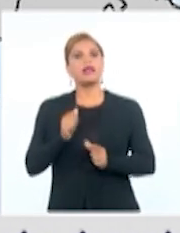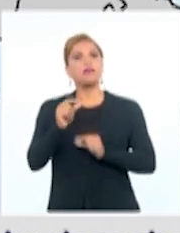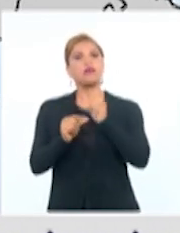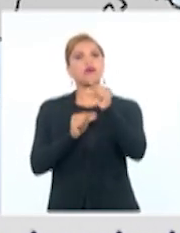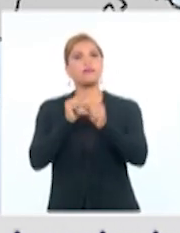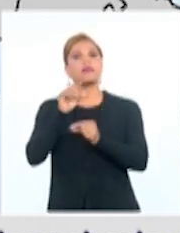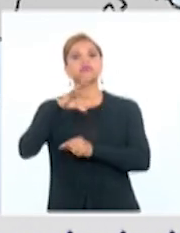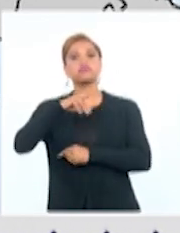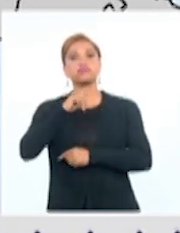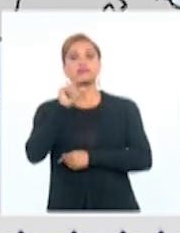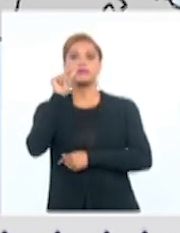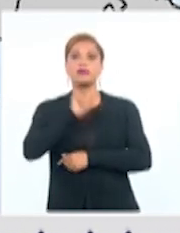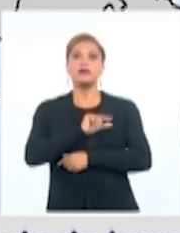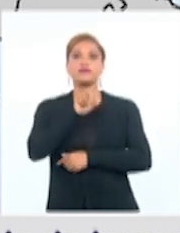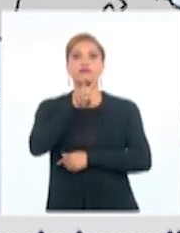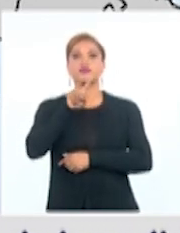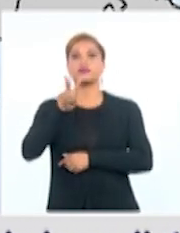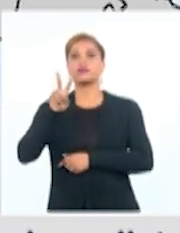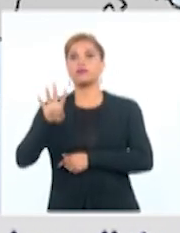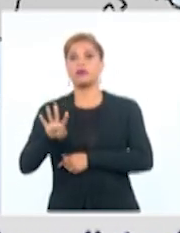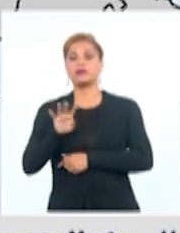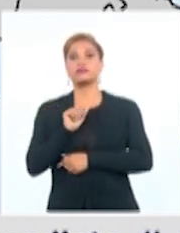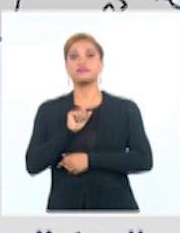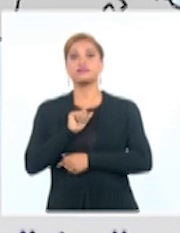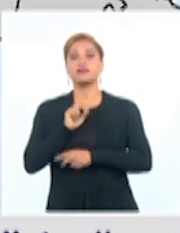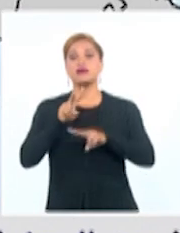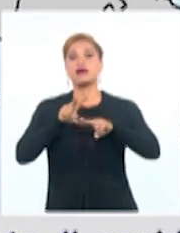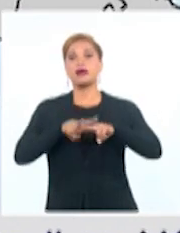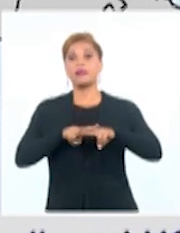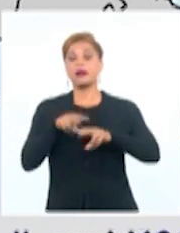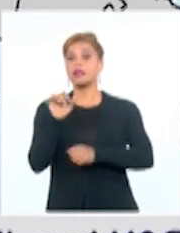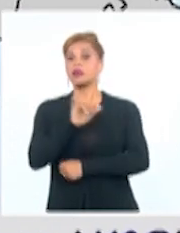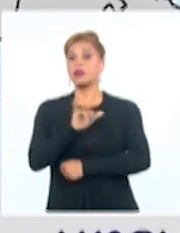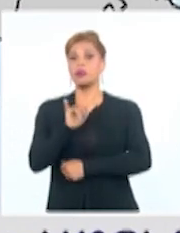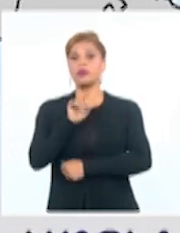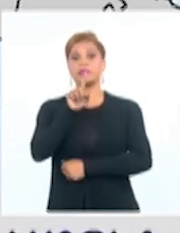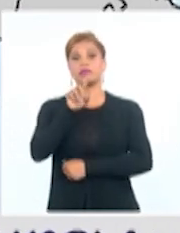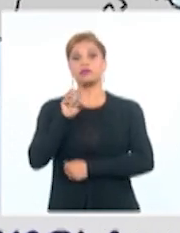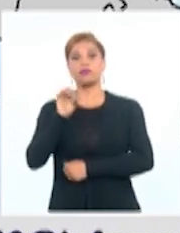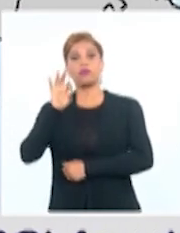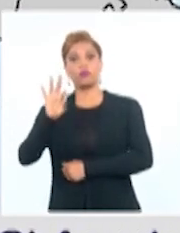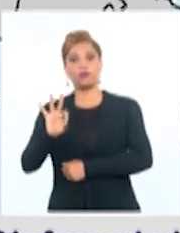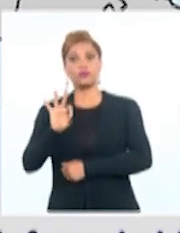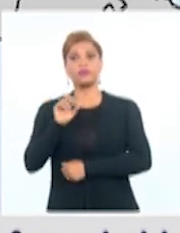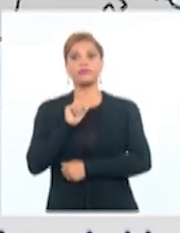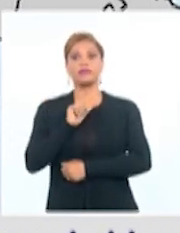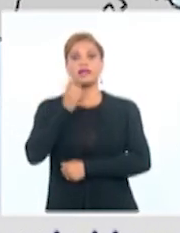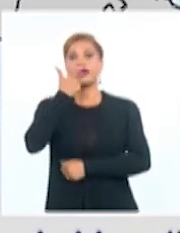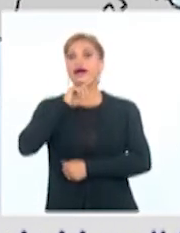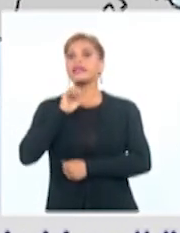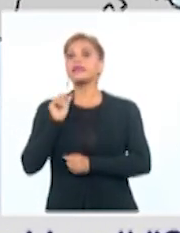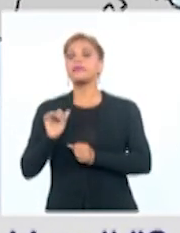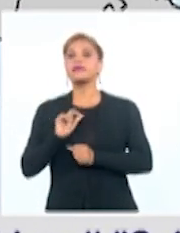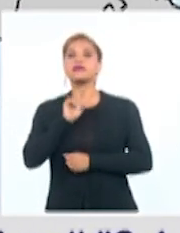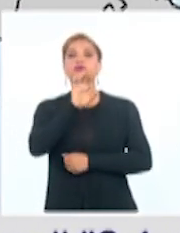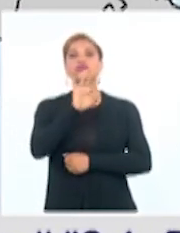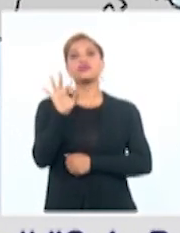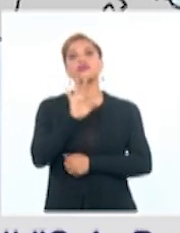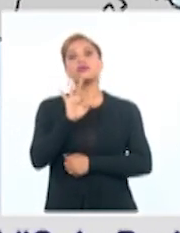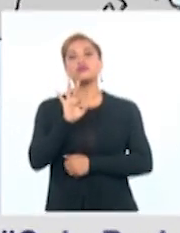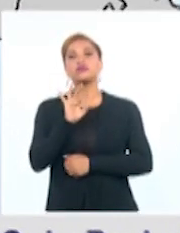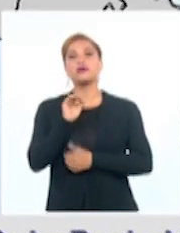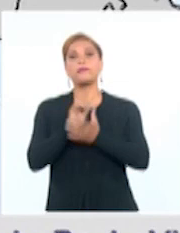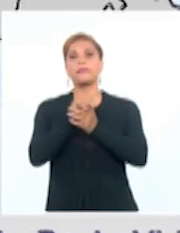Río, 224, La Habana también, 108, Artemisa 88 y Mayabeque